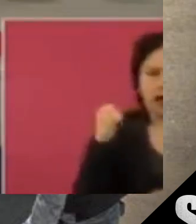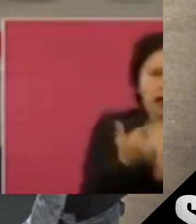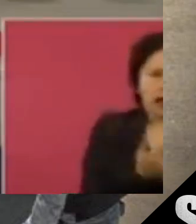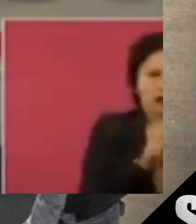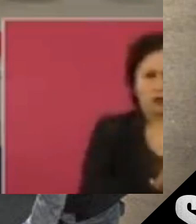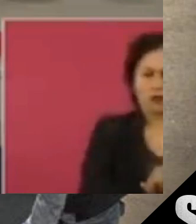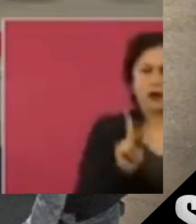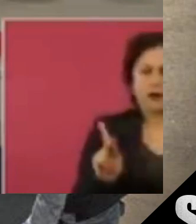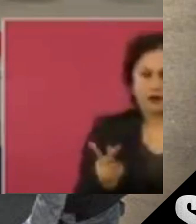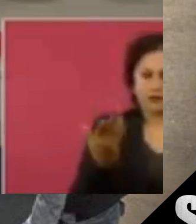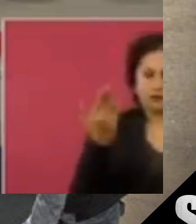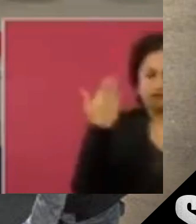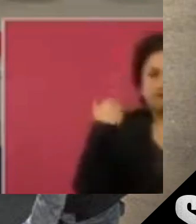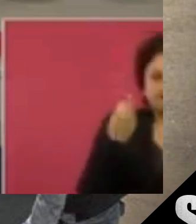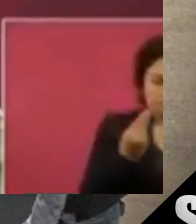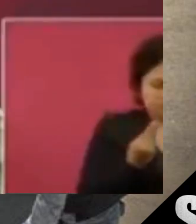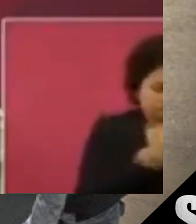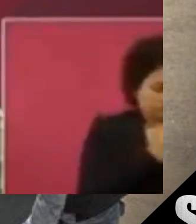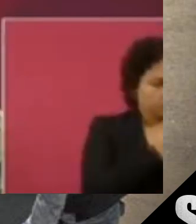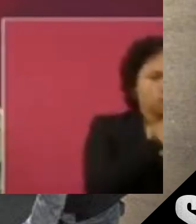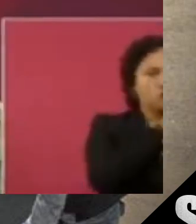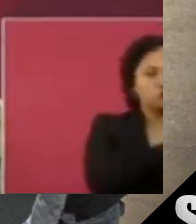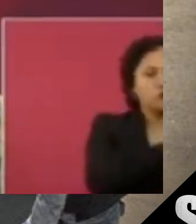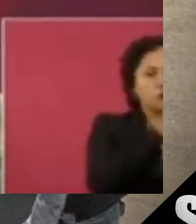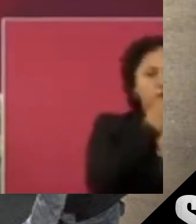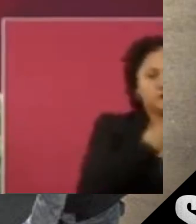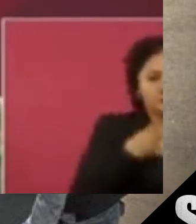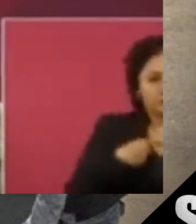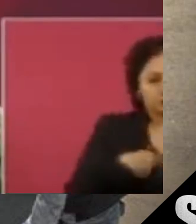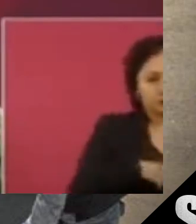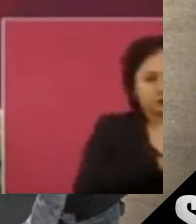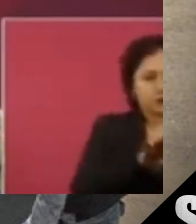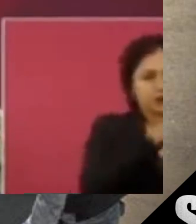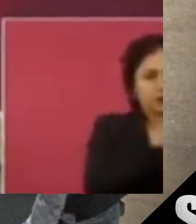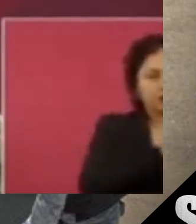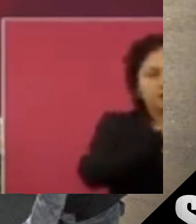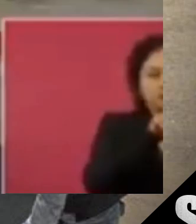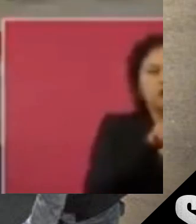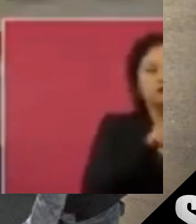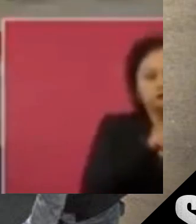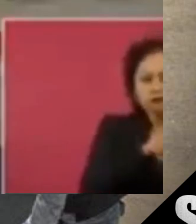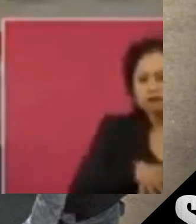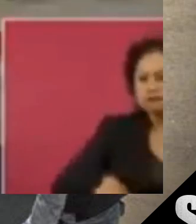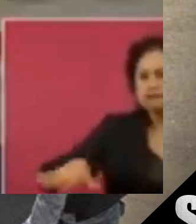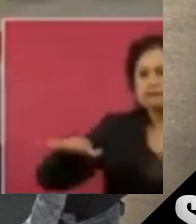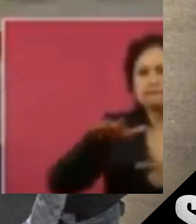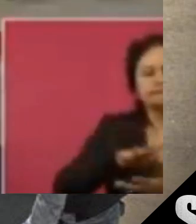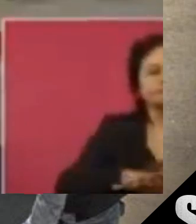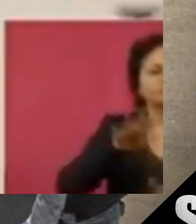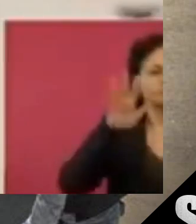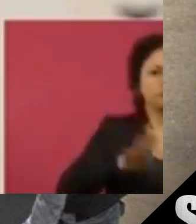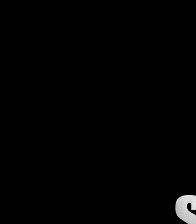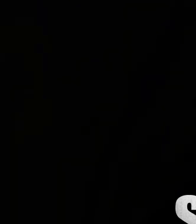que encontramos después de la operación que se realizó fue todavía mayor, se detectaron